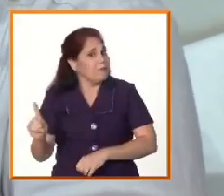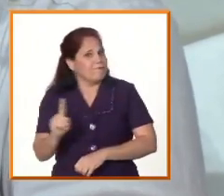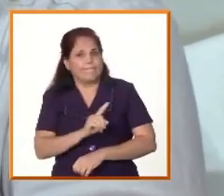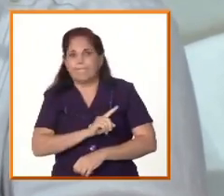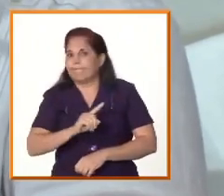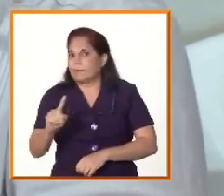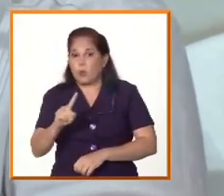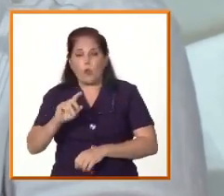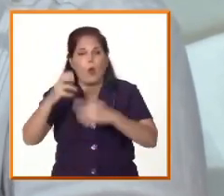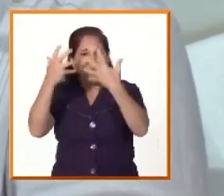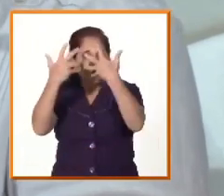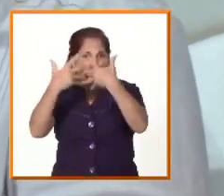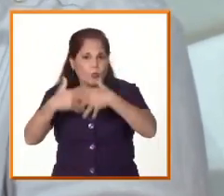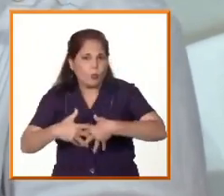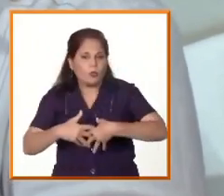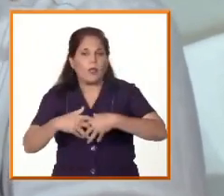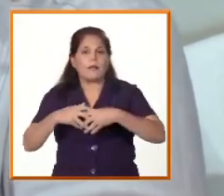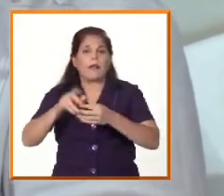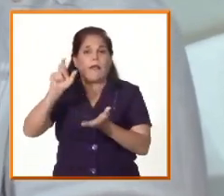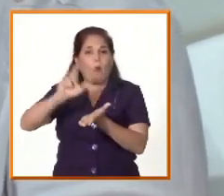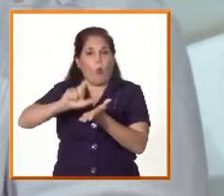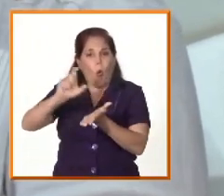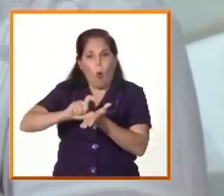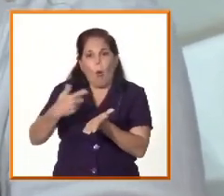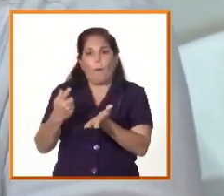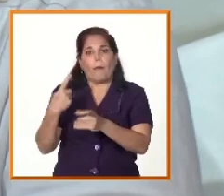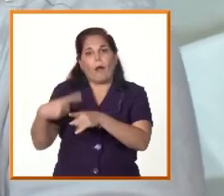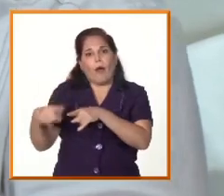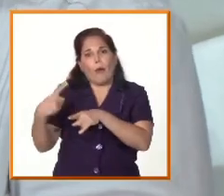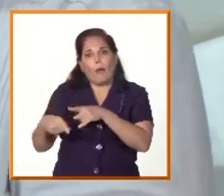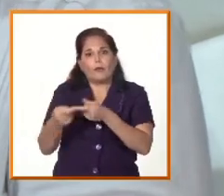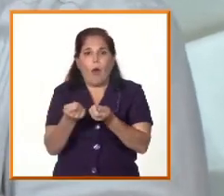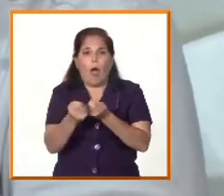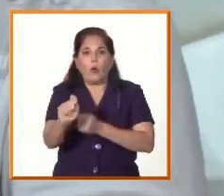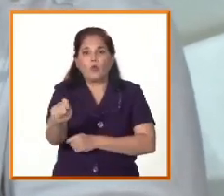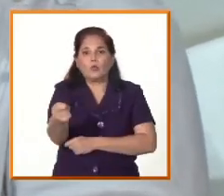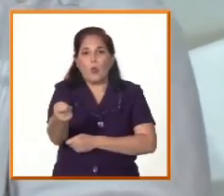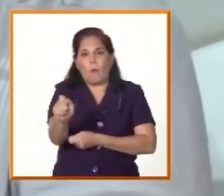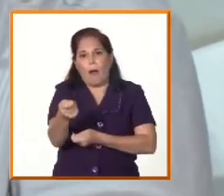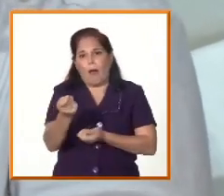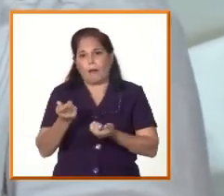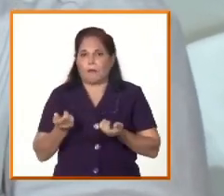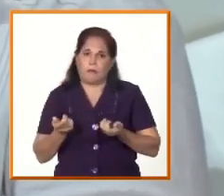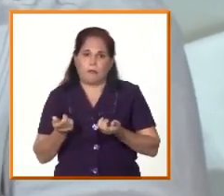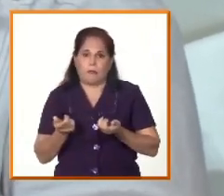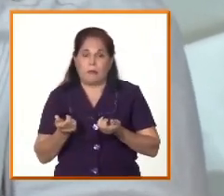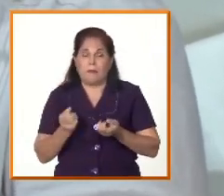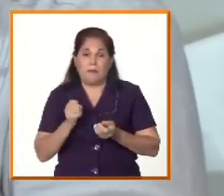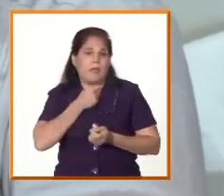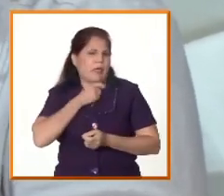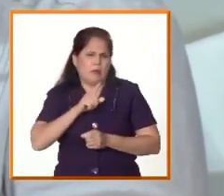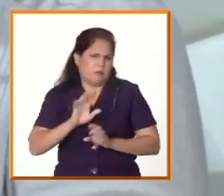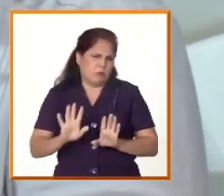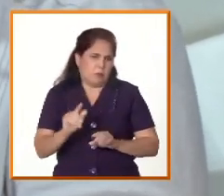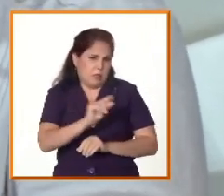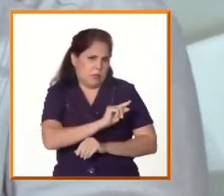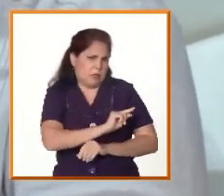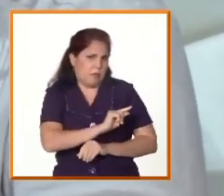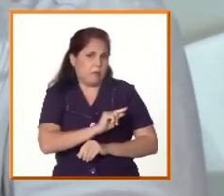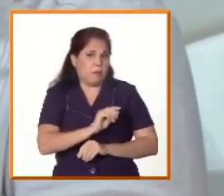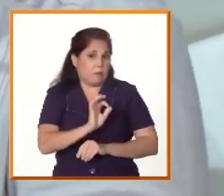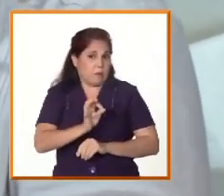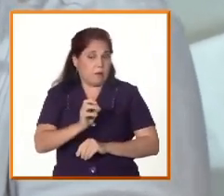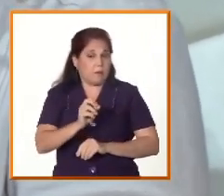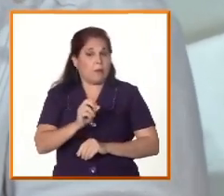actividades de una industria tiene mecánica tiene neumática tiene automática un ejemplo de esto ahora recientemente después